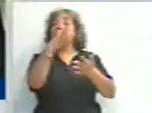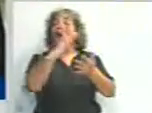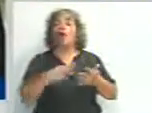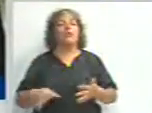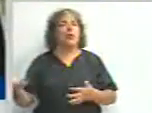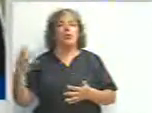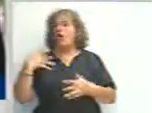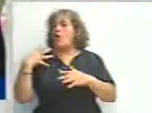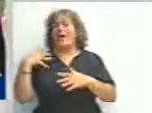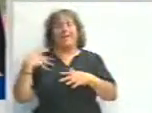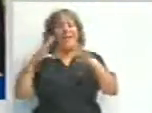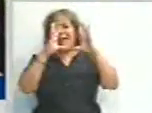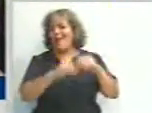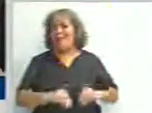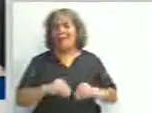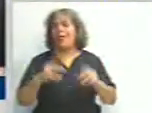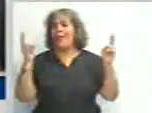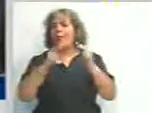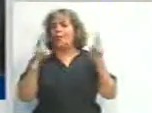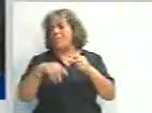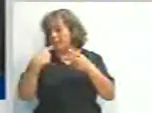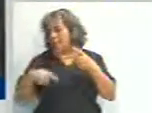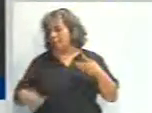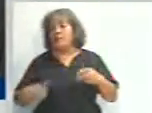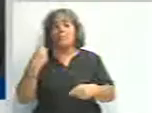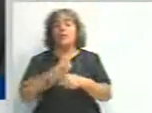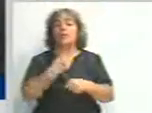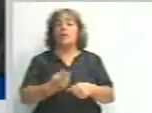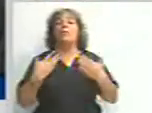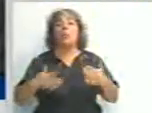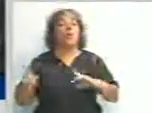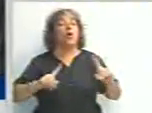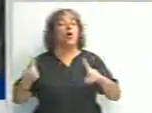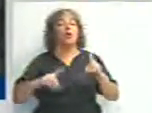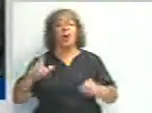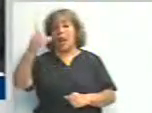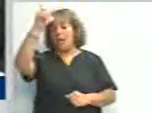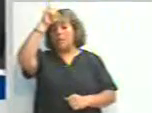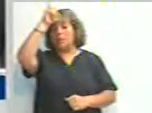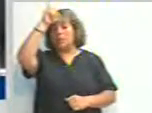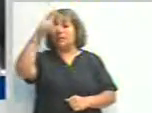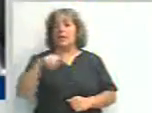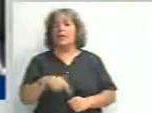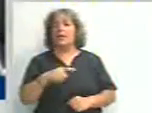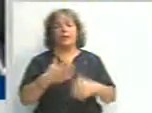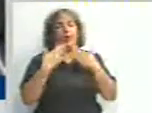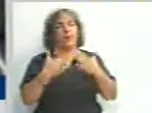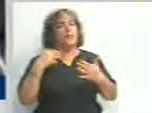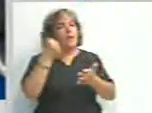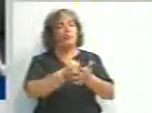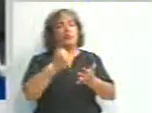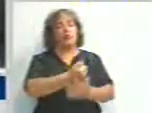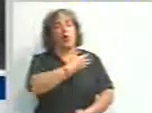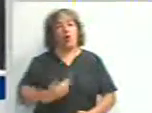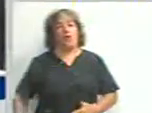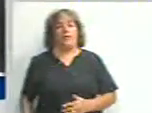general, por varios factores. Primero, que hemos podido coordinar toda la policía, que esto es gracias al esfuerzo del gobierno de la provincia,